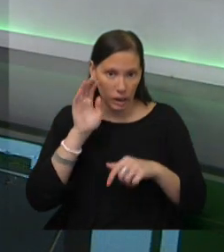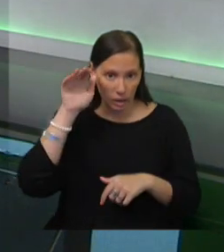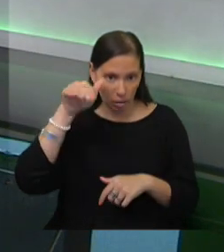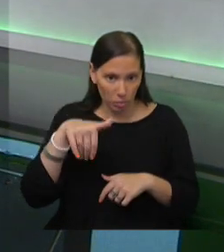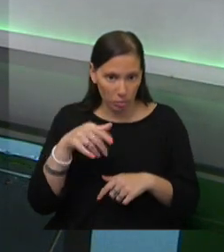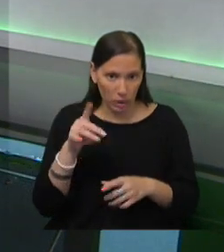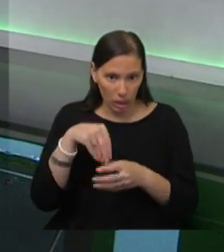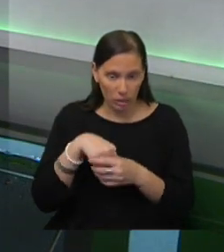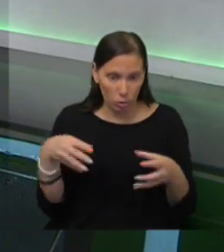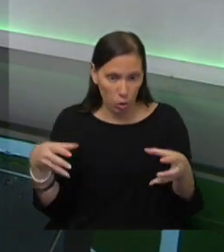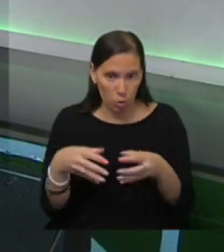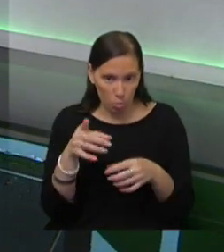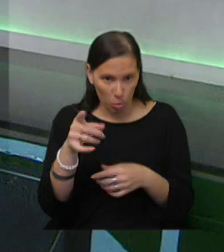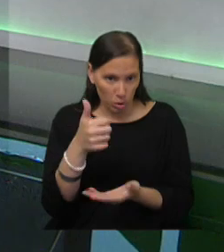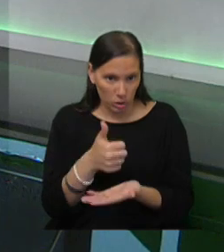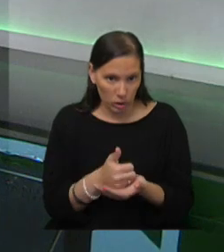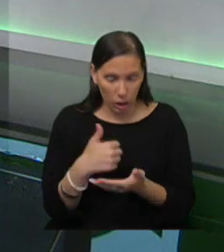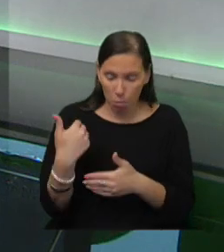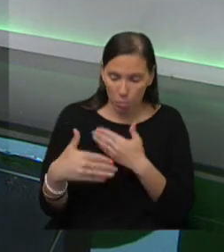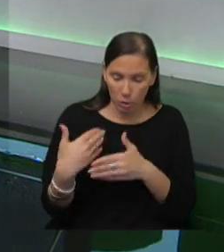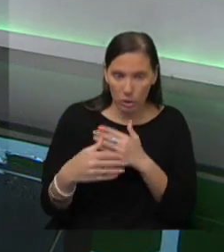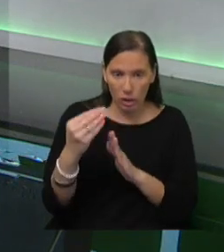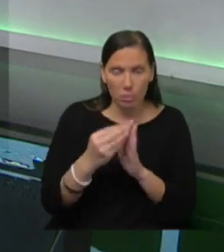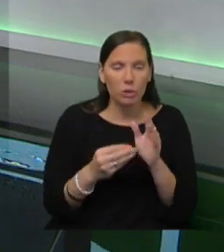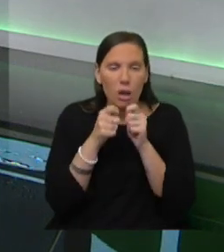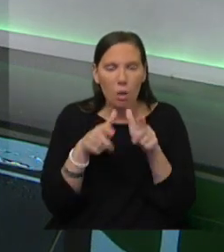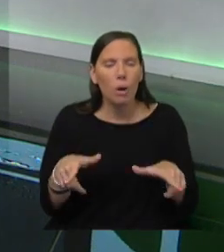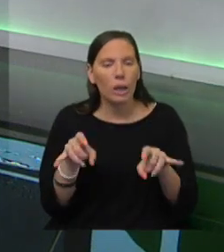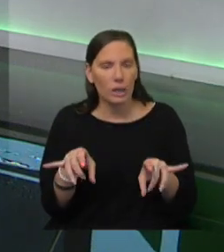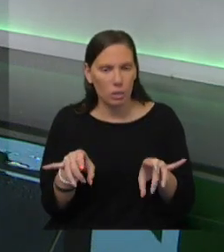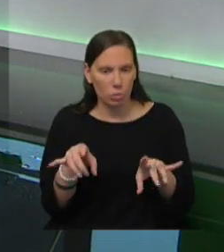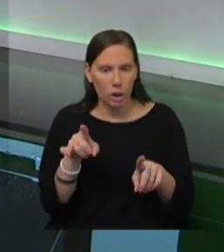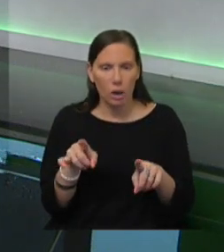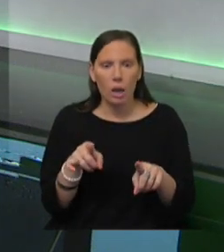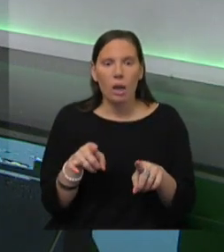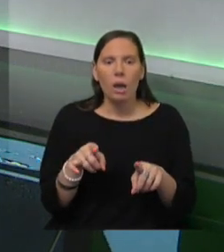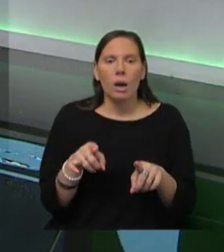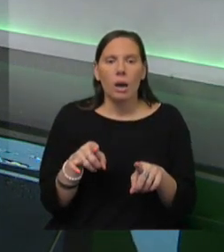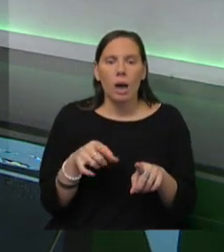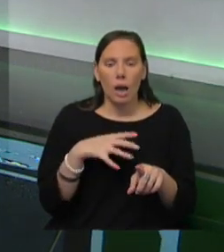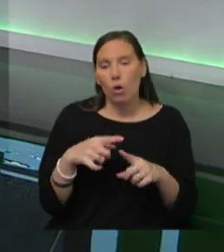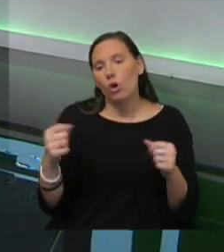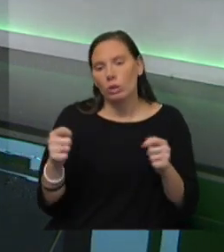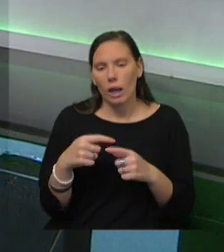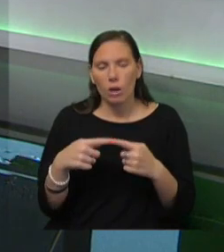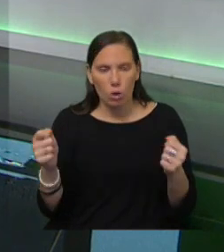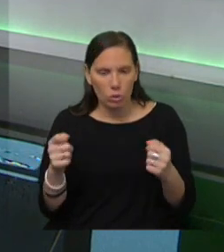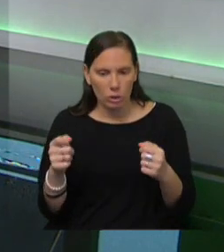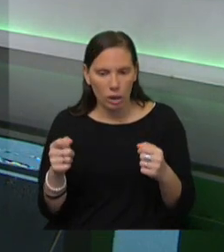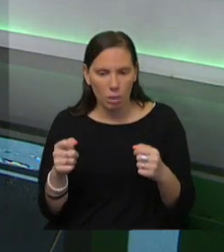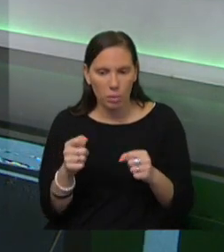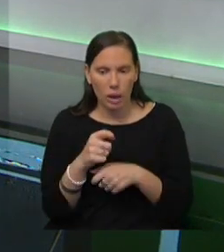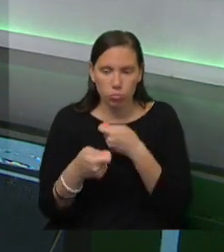dentro del grupo en el que vos estás grupo de procesamiento de lenguaje natural justamente utilizan Machine learning entre tantas otras herramientas para